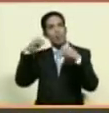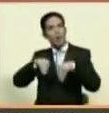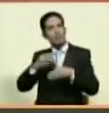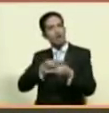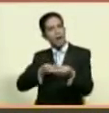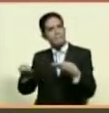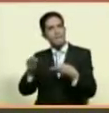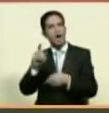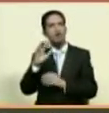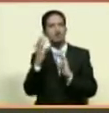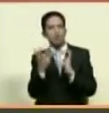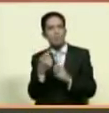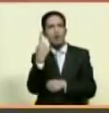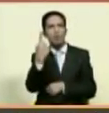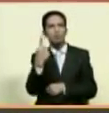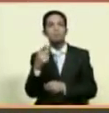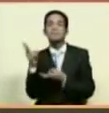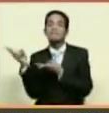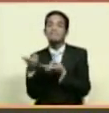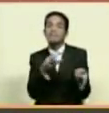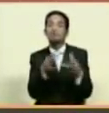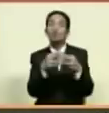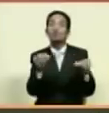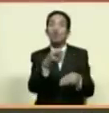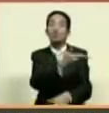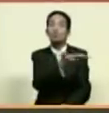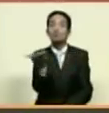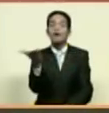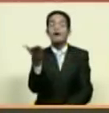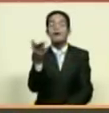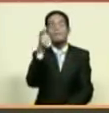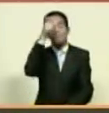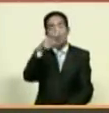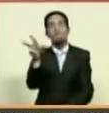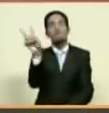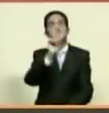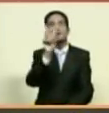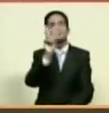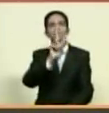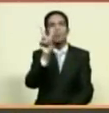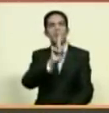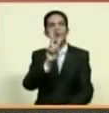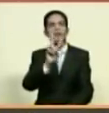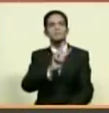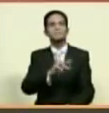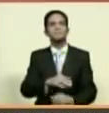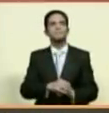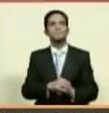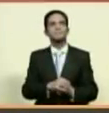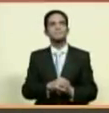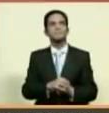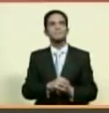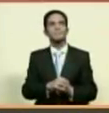1. Invito a todo el país, a todo el pueblo venezolano, sobre todo a los